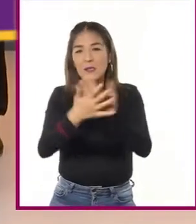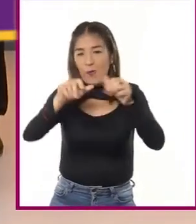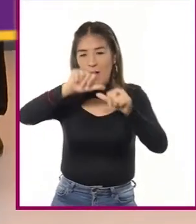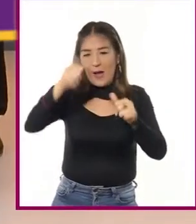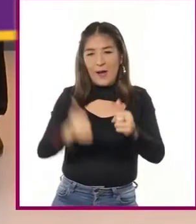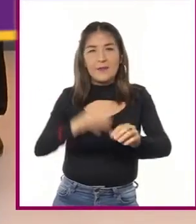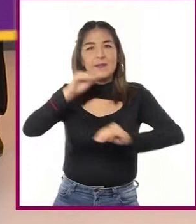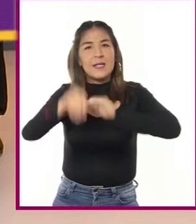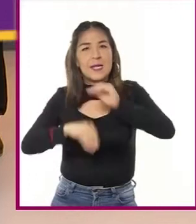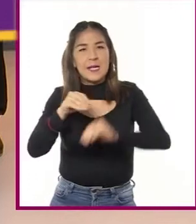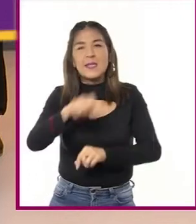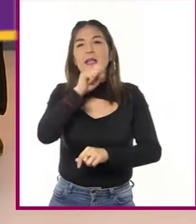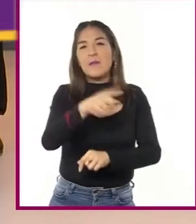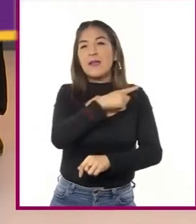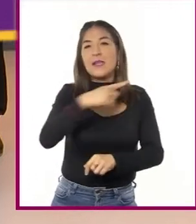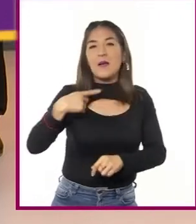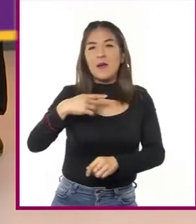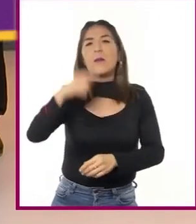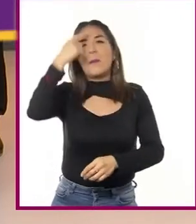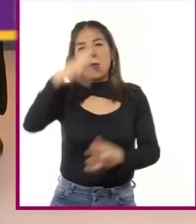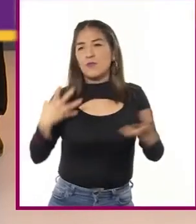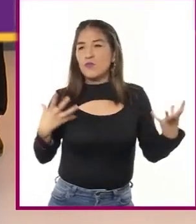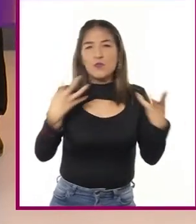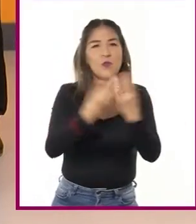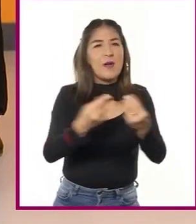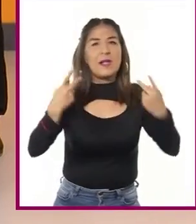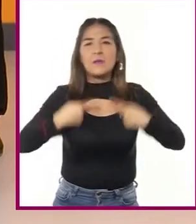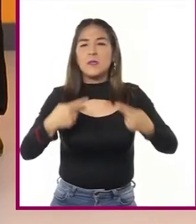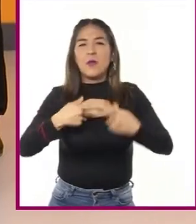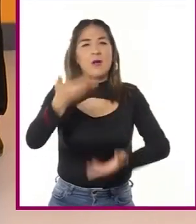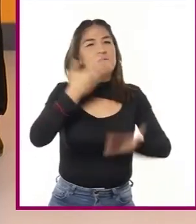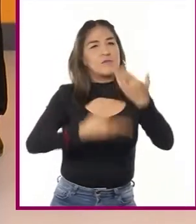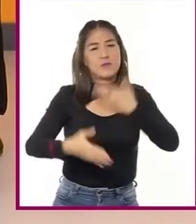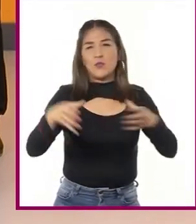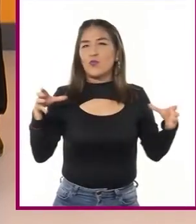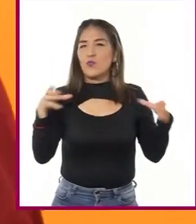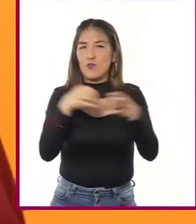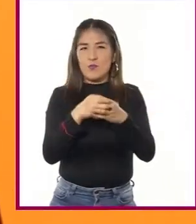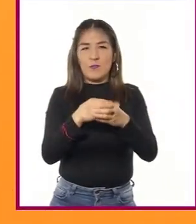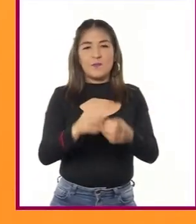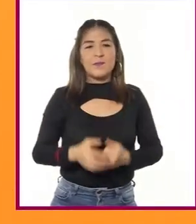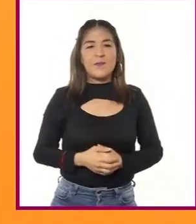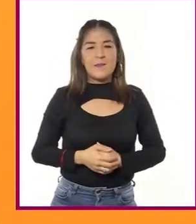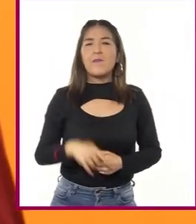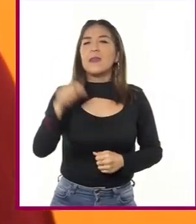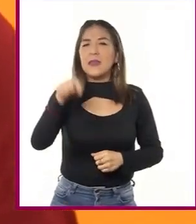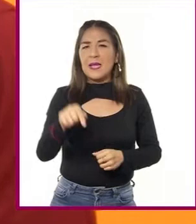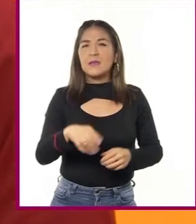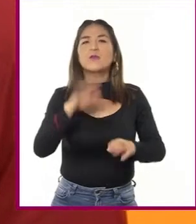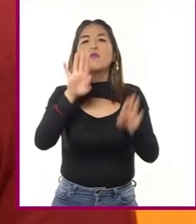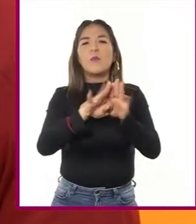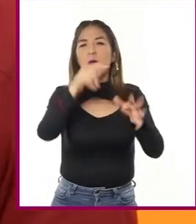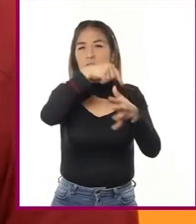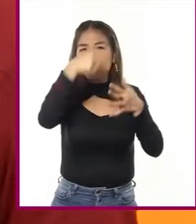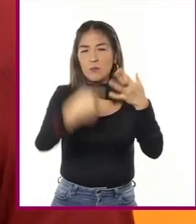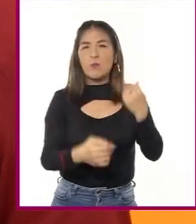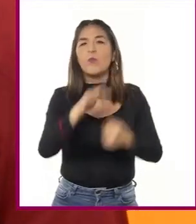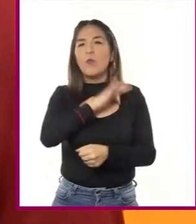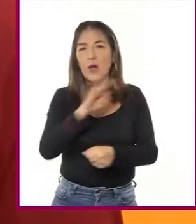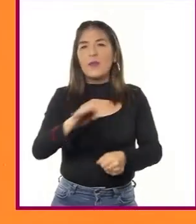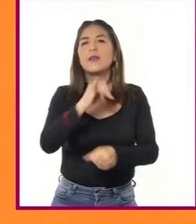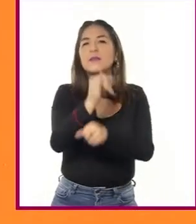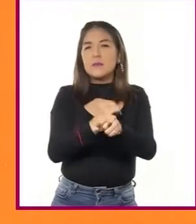además se debe procurar involucrar a la comunidad, pues es un problema colectivo. Con estos requerimientos podemos empezar a